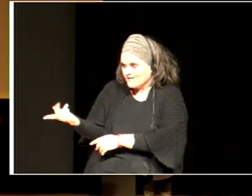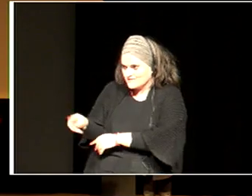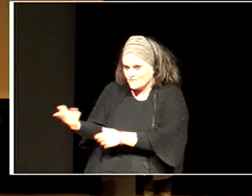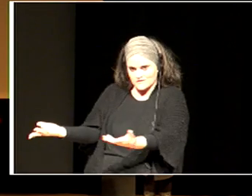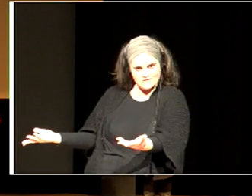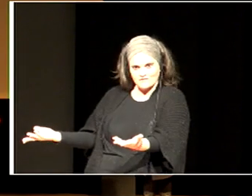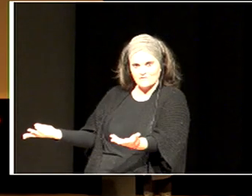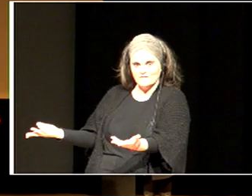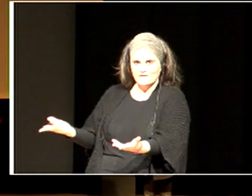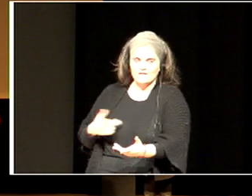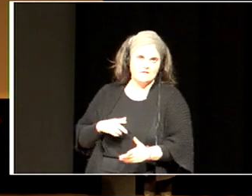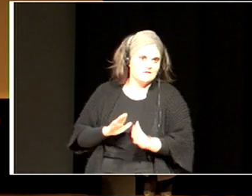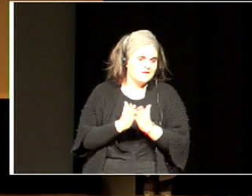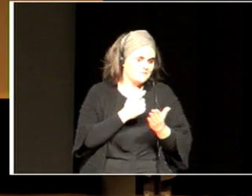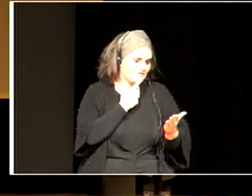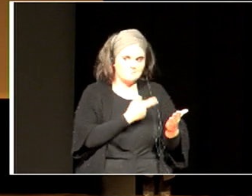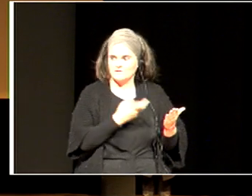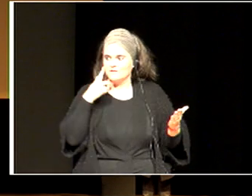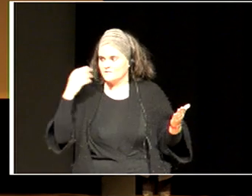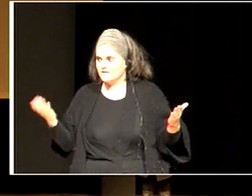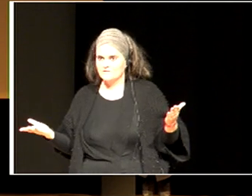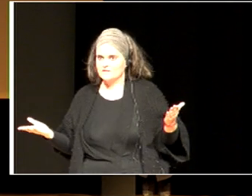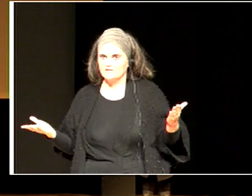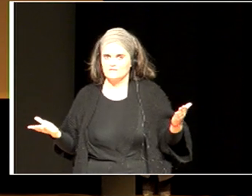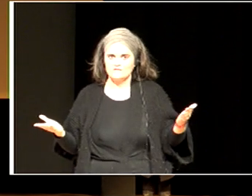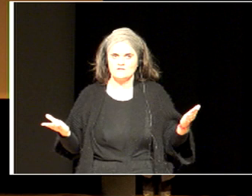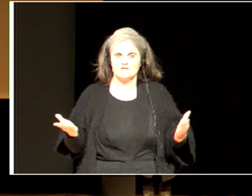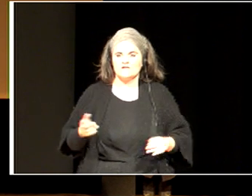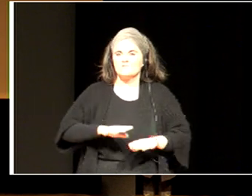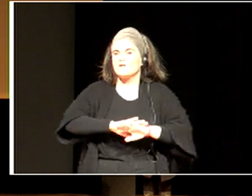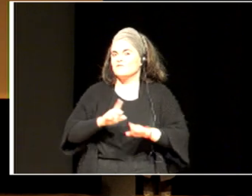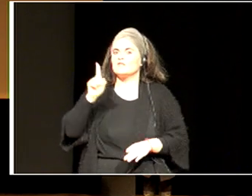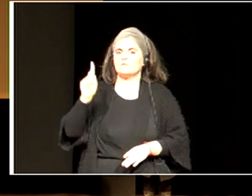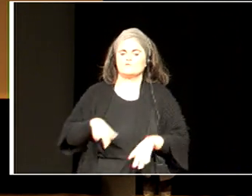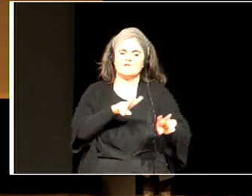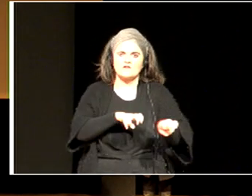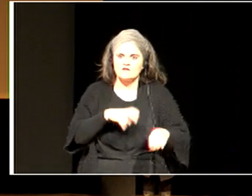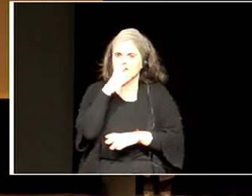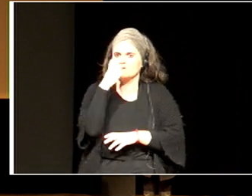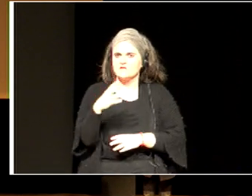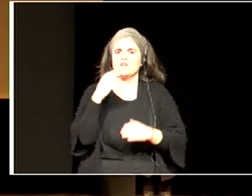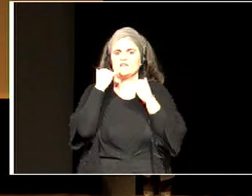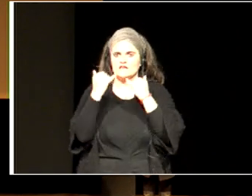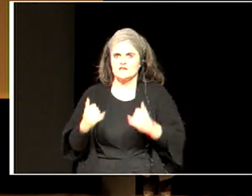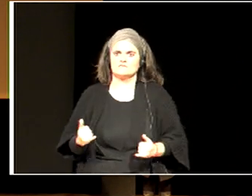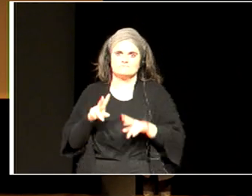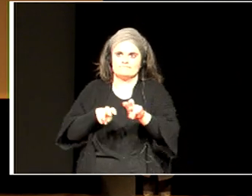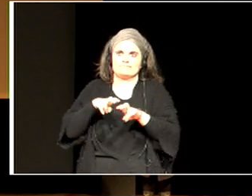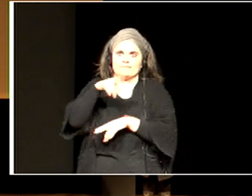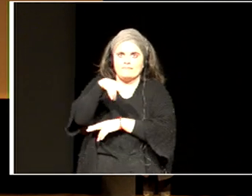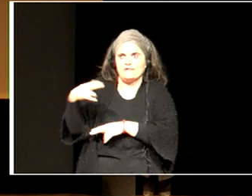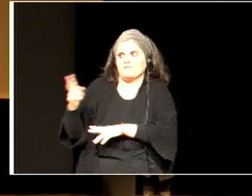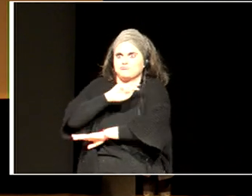según el libro pero aparte de eso resulta que sois jardineros camioneros electricistas granjeros herreros pintores arquitectos